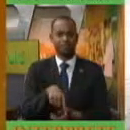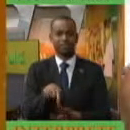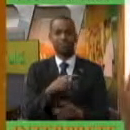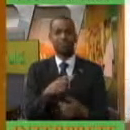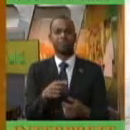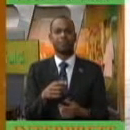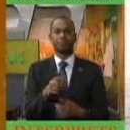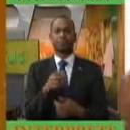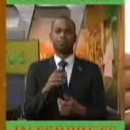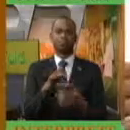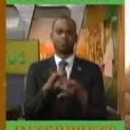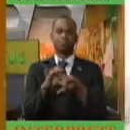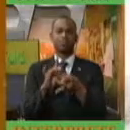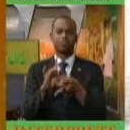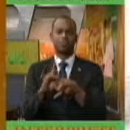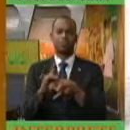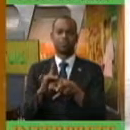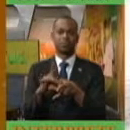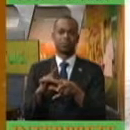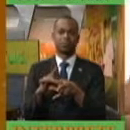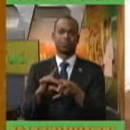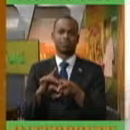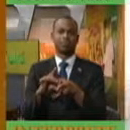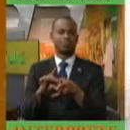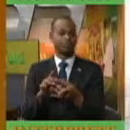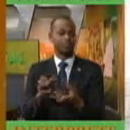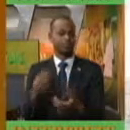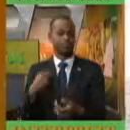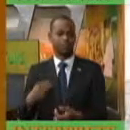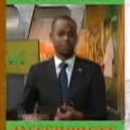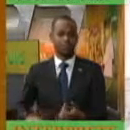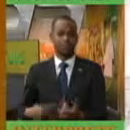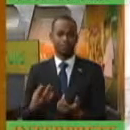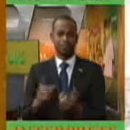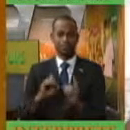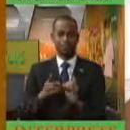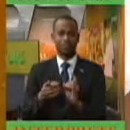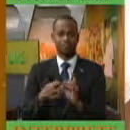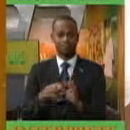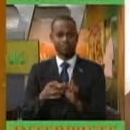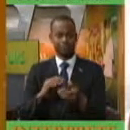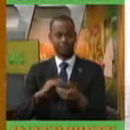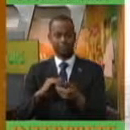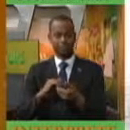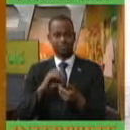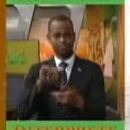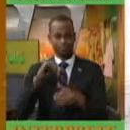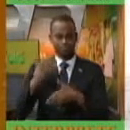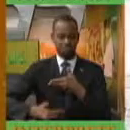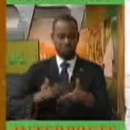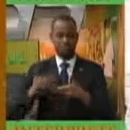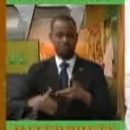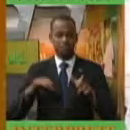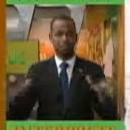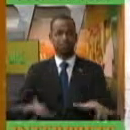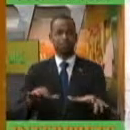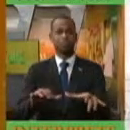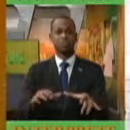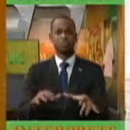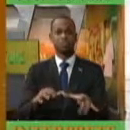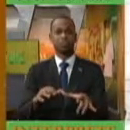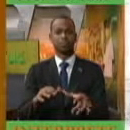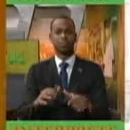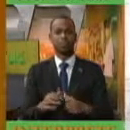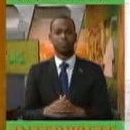gozando de una buena amistad con el director de CONADI, imagino Corporán. Ese desarrollo